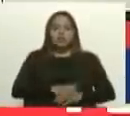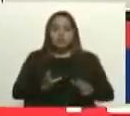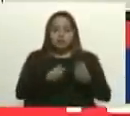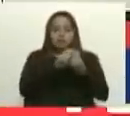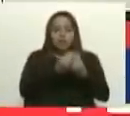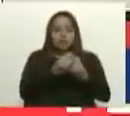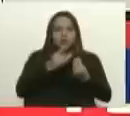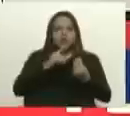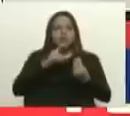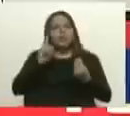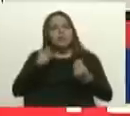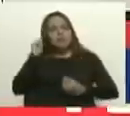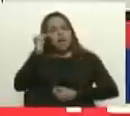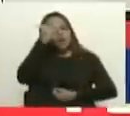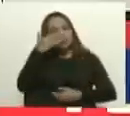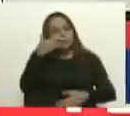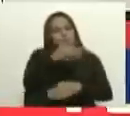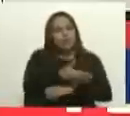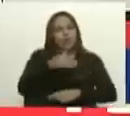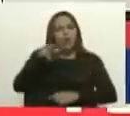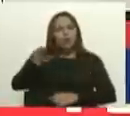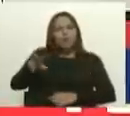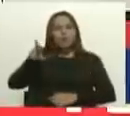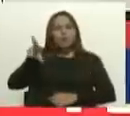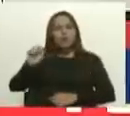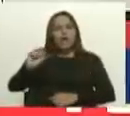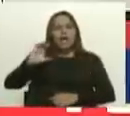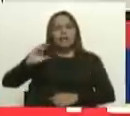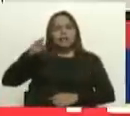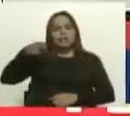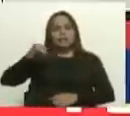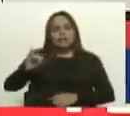Urachiche, con el gobernador Julio León.